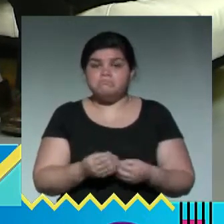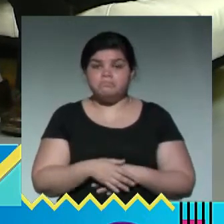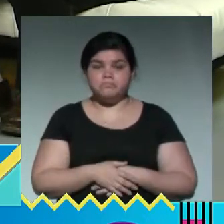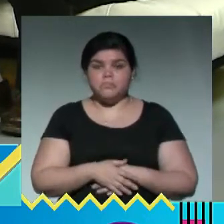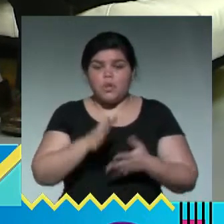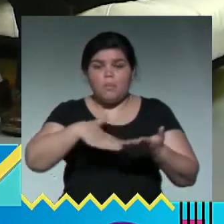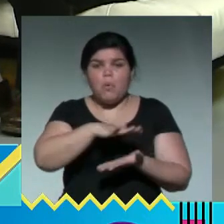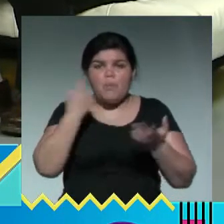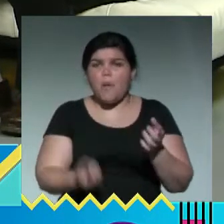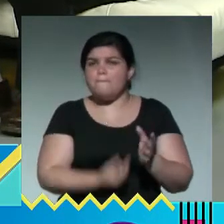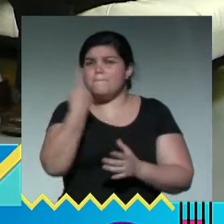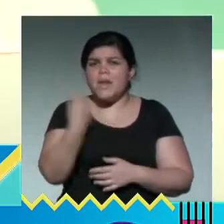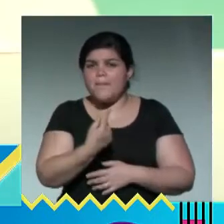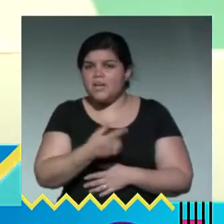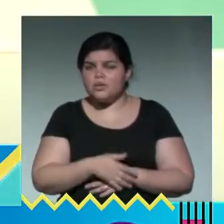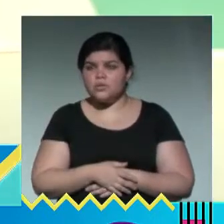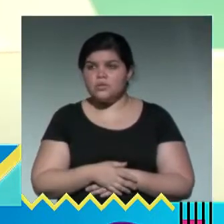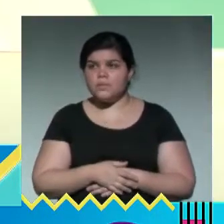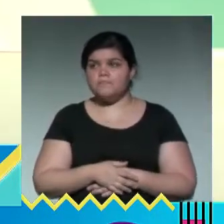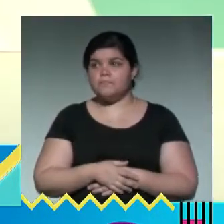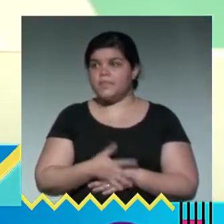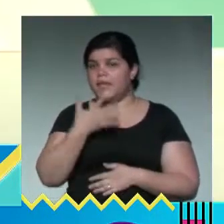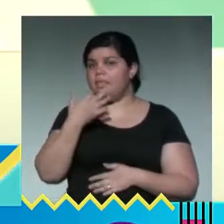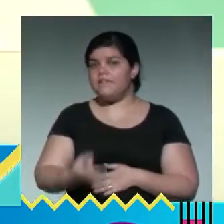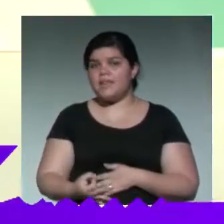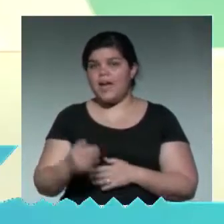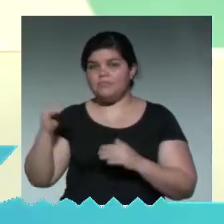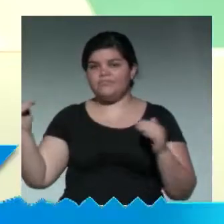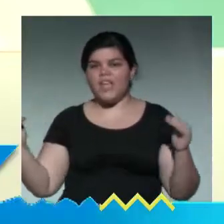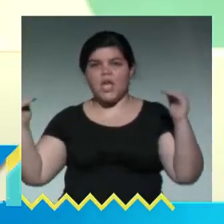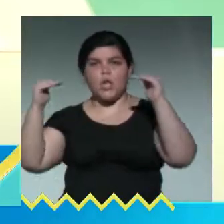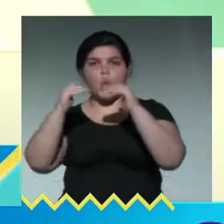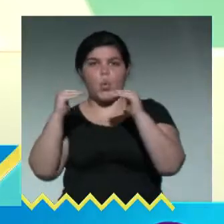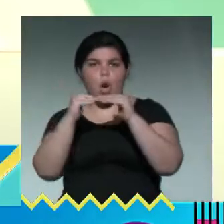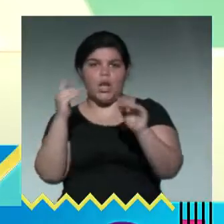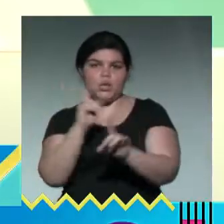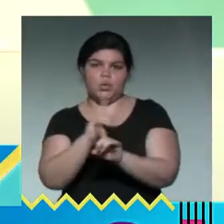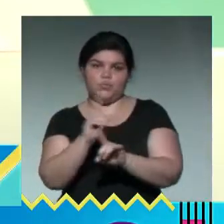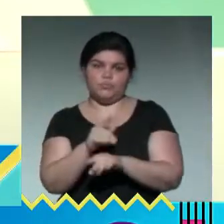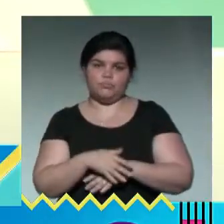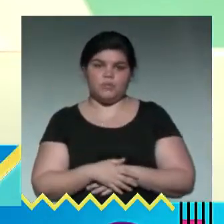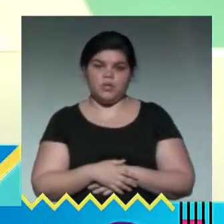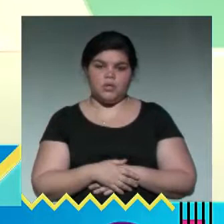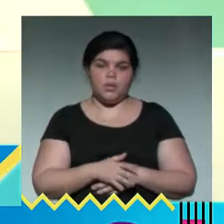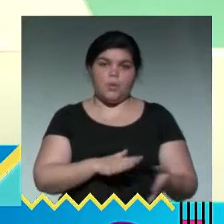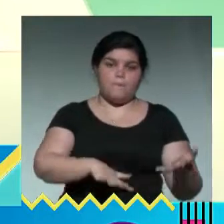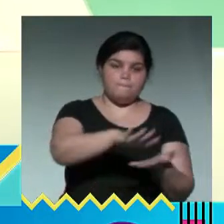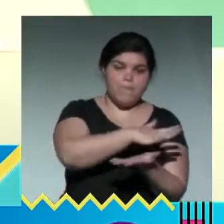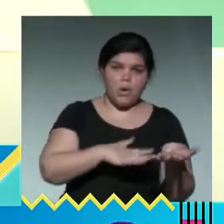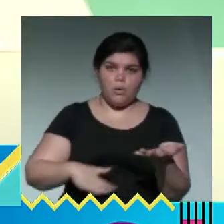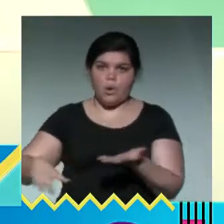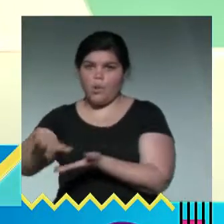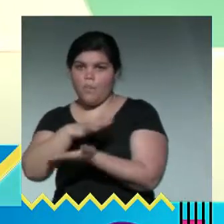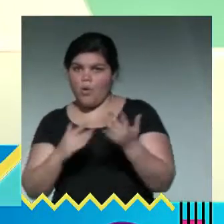fue una guerra o un encuentro simétrico, ¿no? Cuando hablábamos de que había sido un encuentro entre dos mundos, no fueron dos